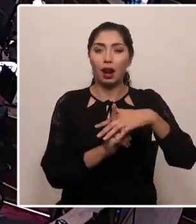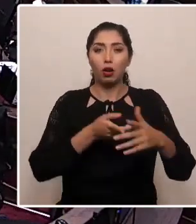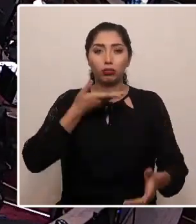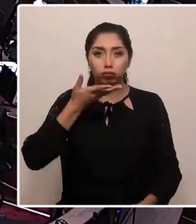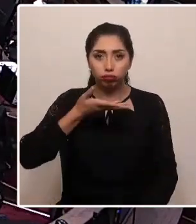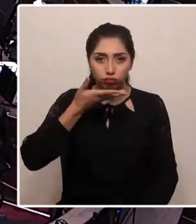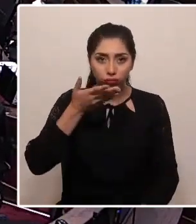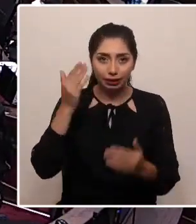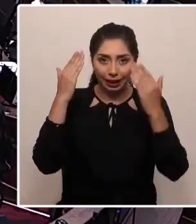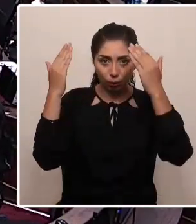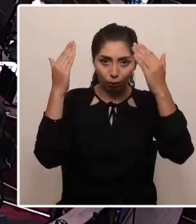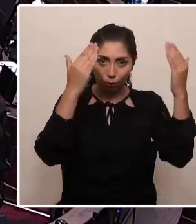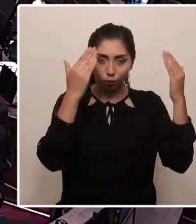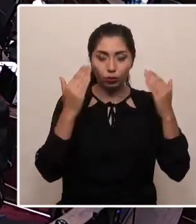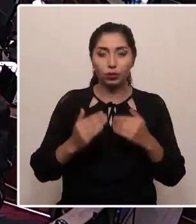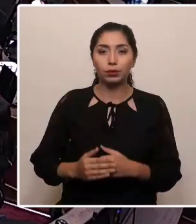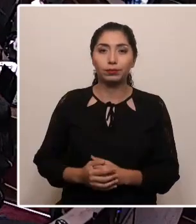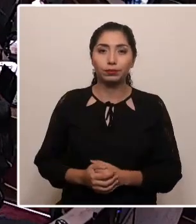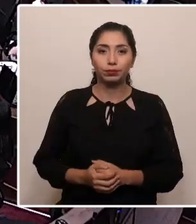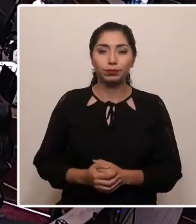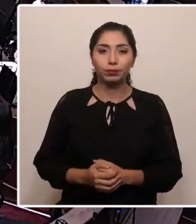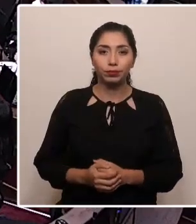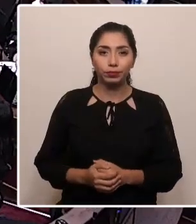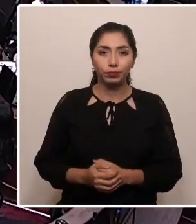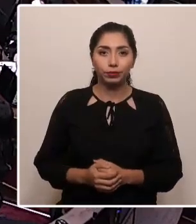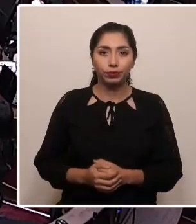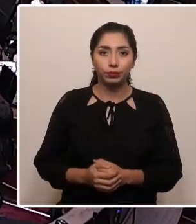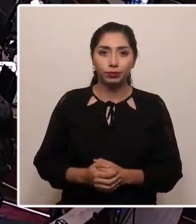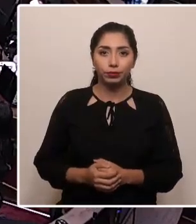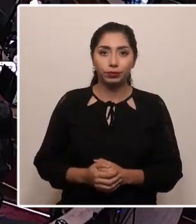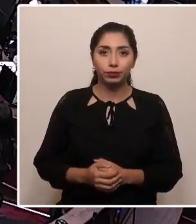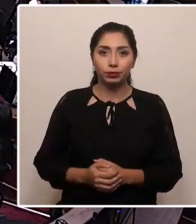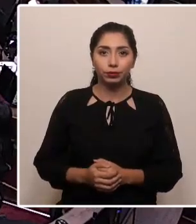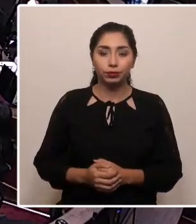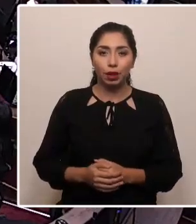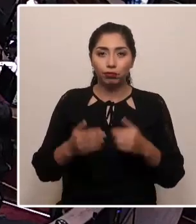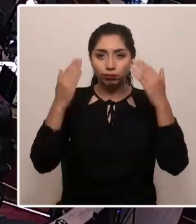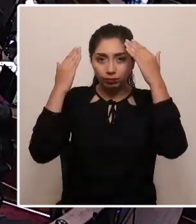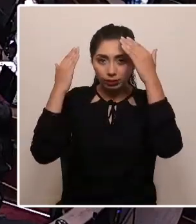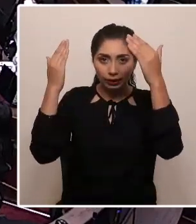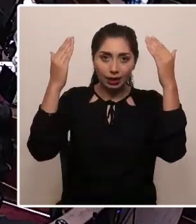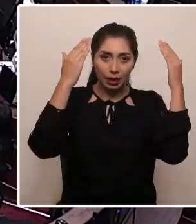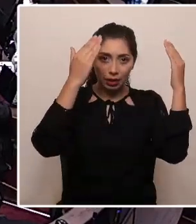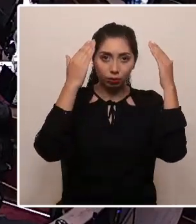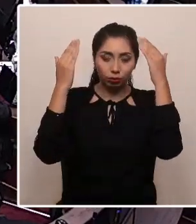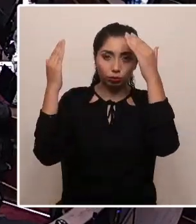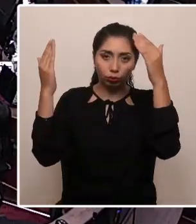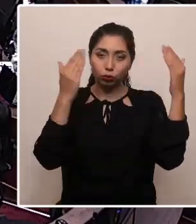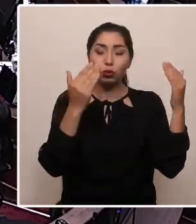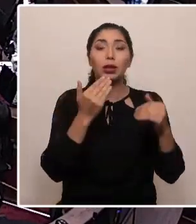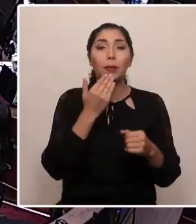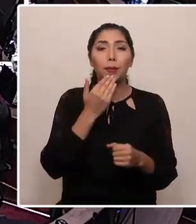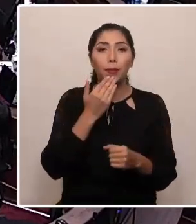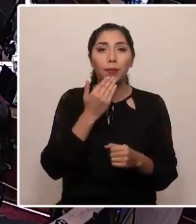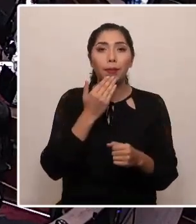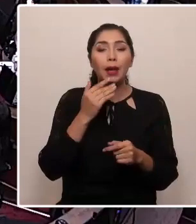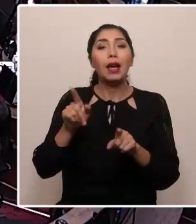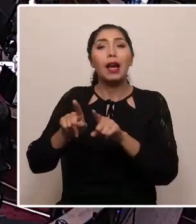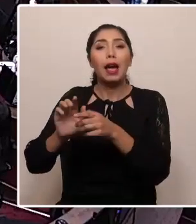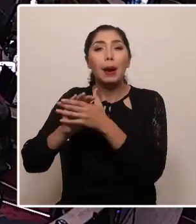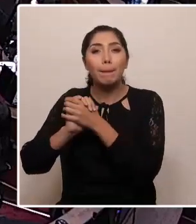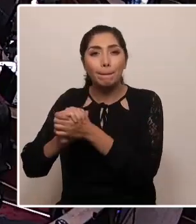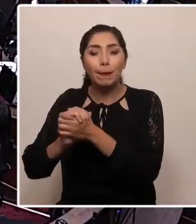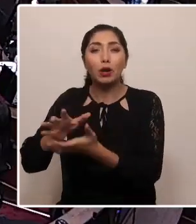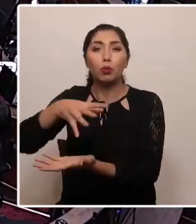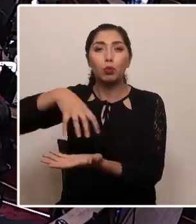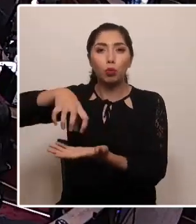Cuna, Turaicuna, Camisaraki, Gilatanaca, Cuyacanaca, Asti, Sumayapu. Y un saludo afectuoso a las hermanas y hermanos del pueblo